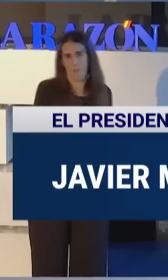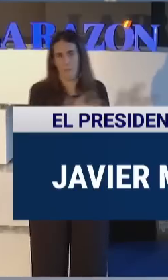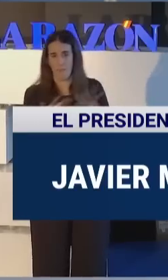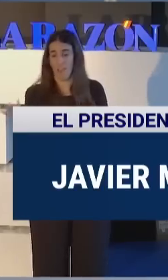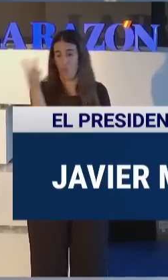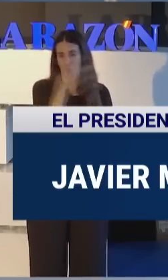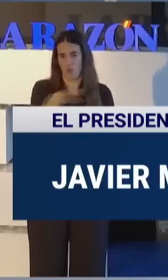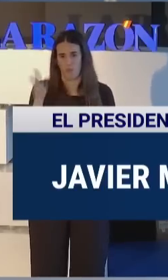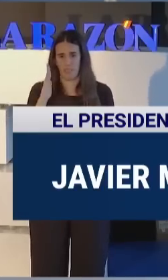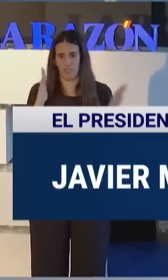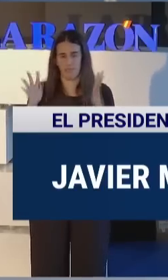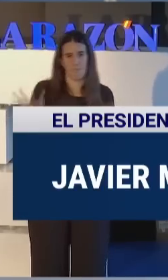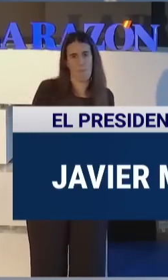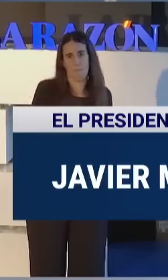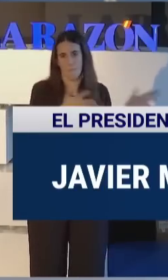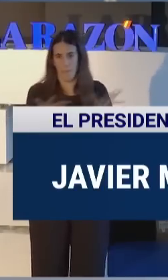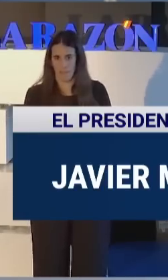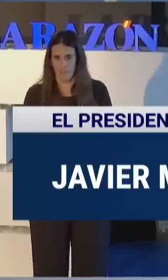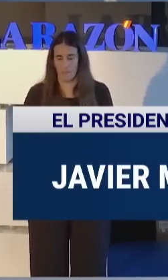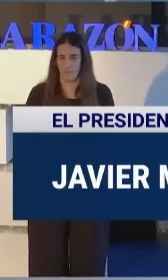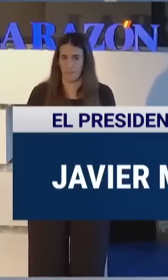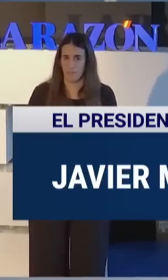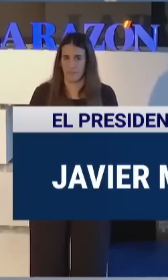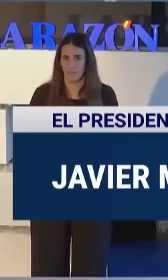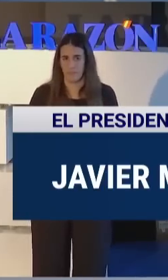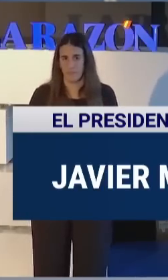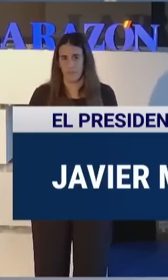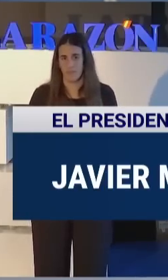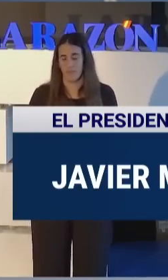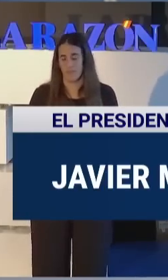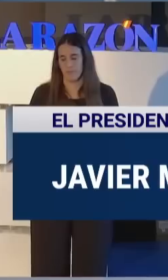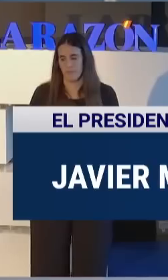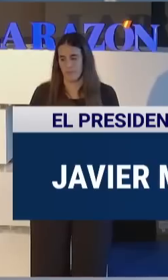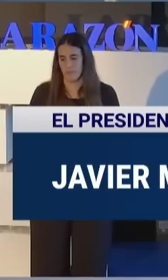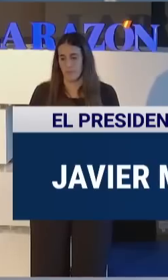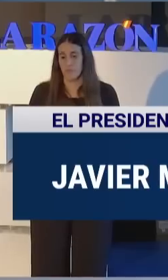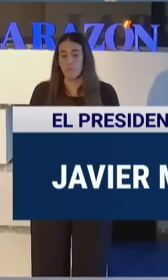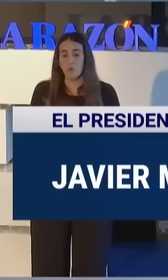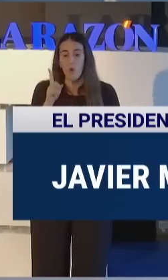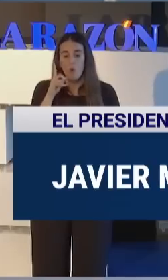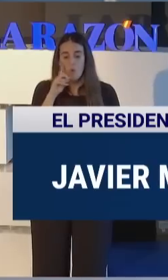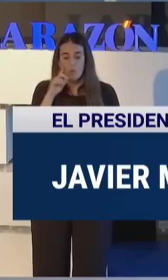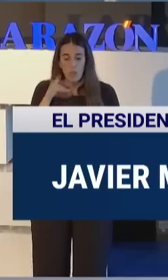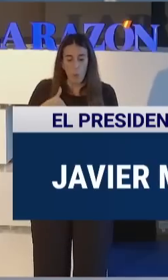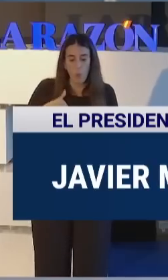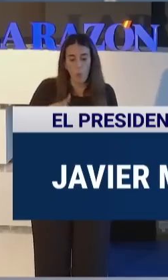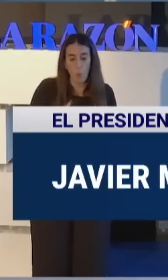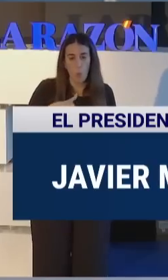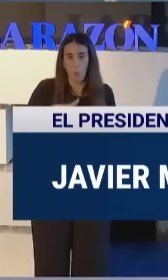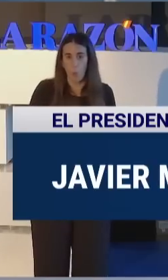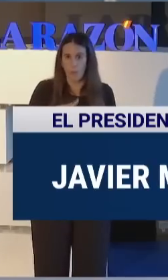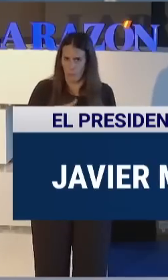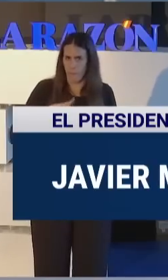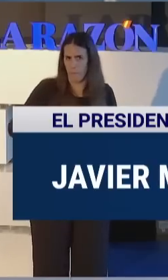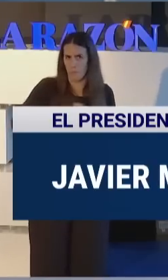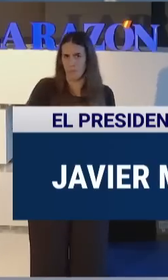semanas. En 2 semanas. Y les voy a decir algo. Van a tardar más o menos, pero van a salir. Y se vienen